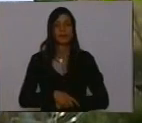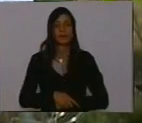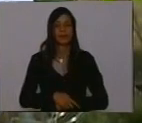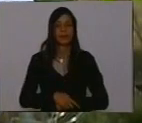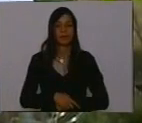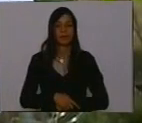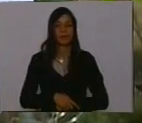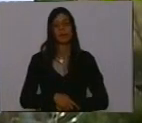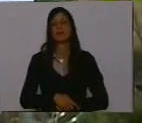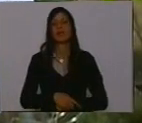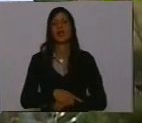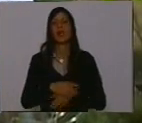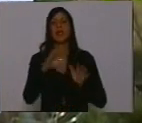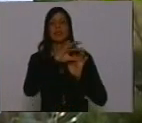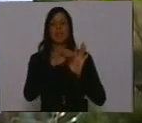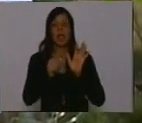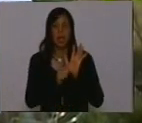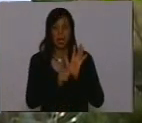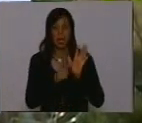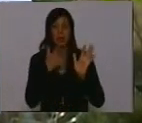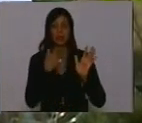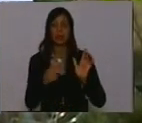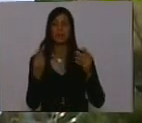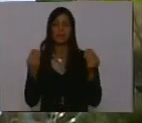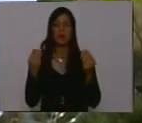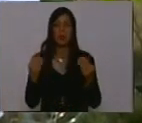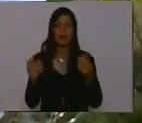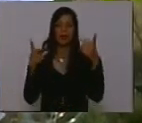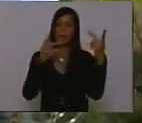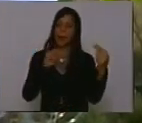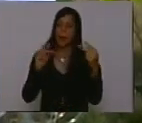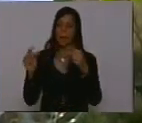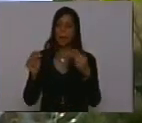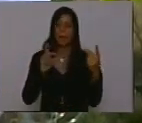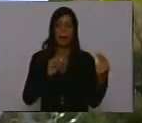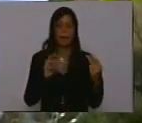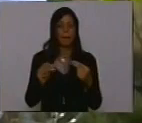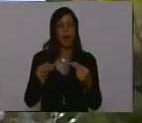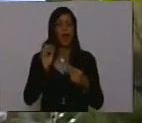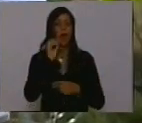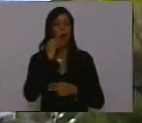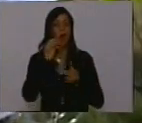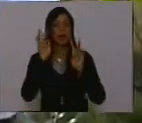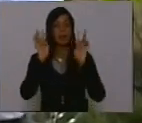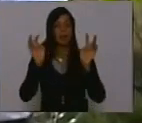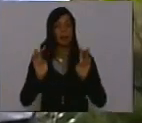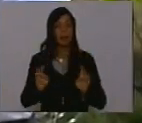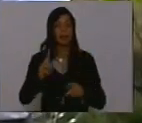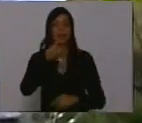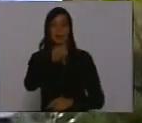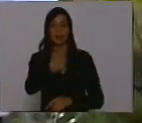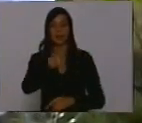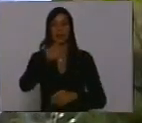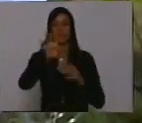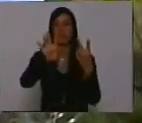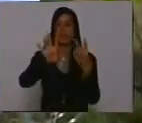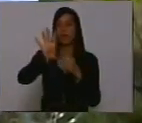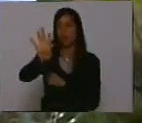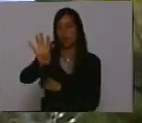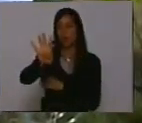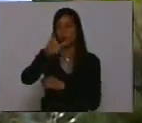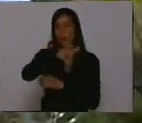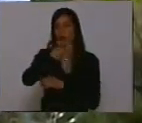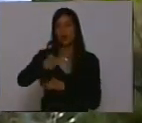de ese decreto para el diálogo constituyente de la juventud, los 174